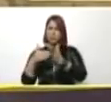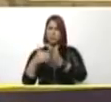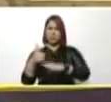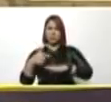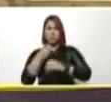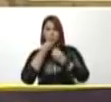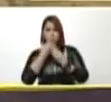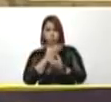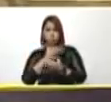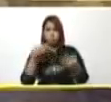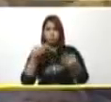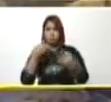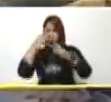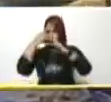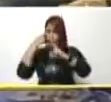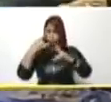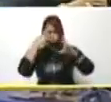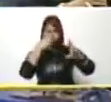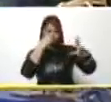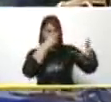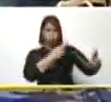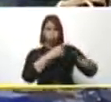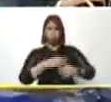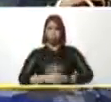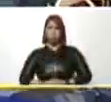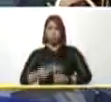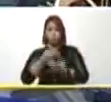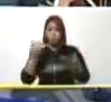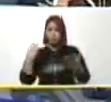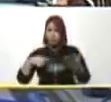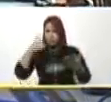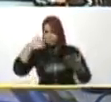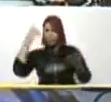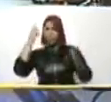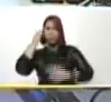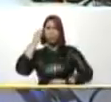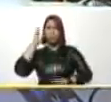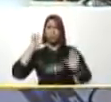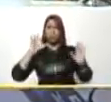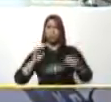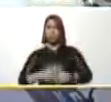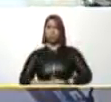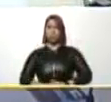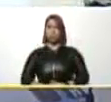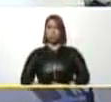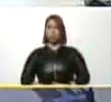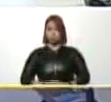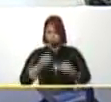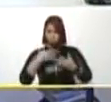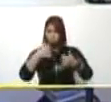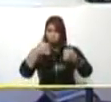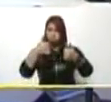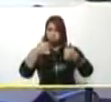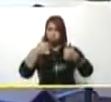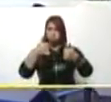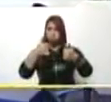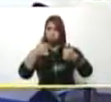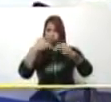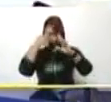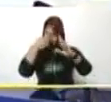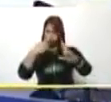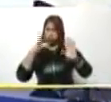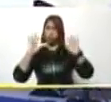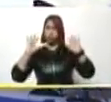excelente. Mi respeto. Ustedes tienen su posición. Muy bien, la